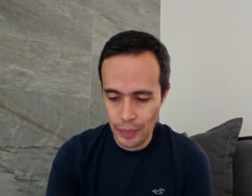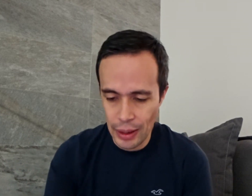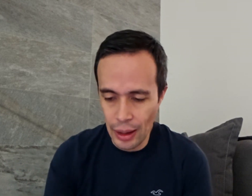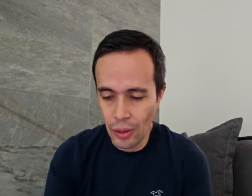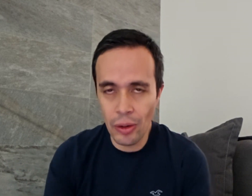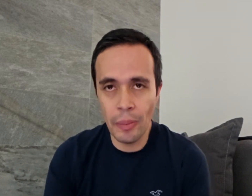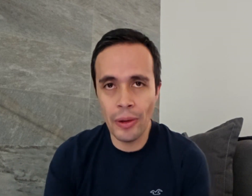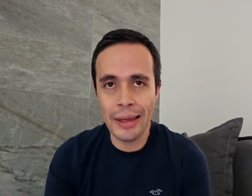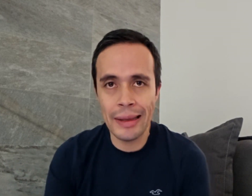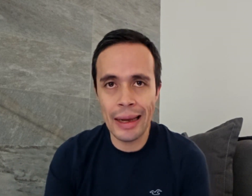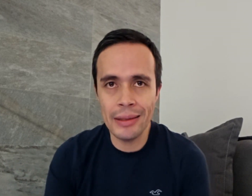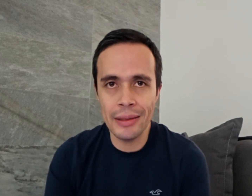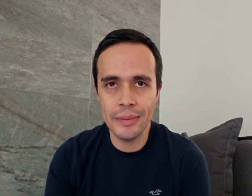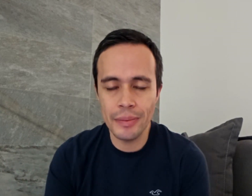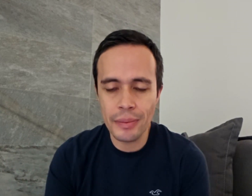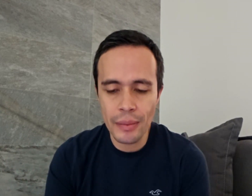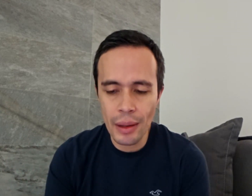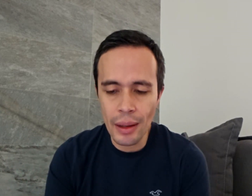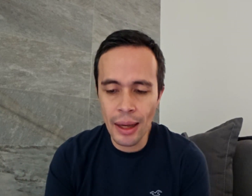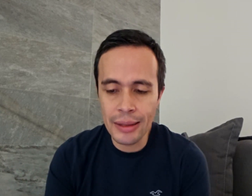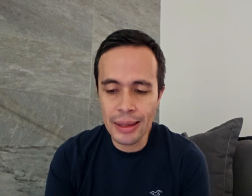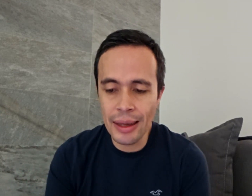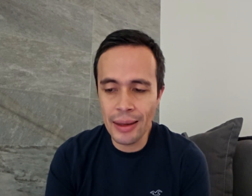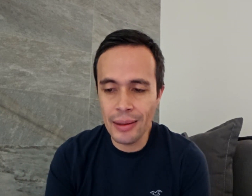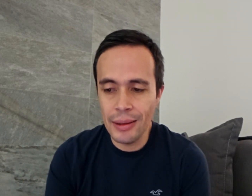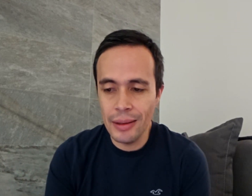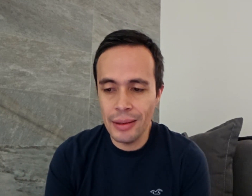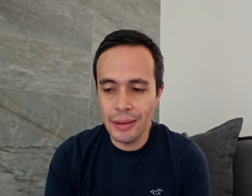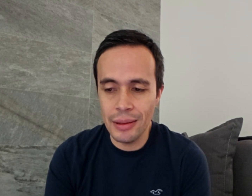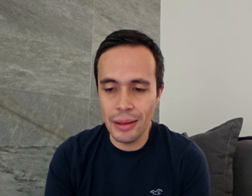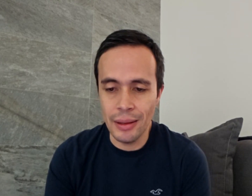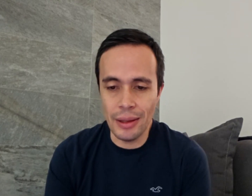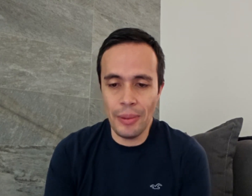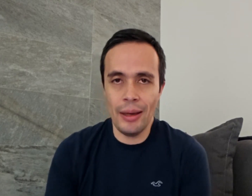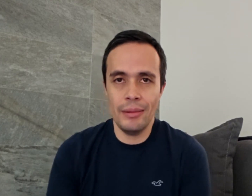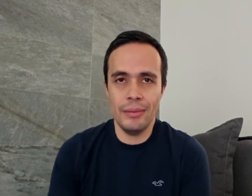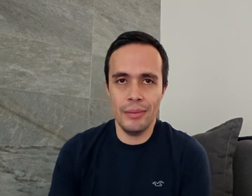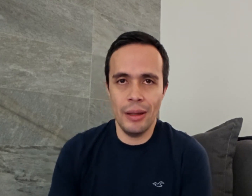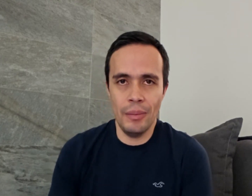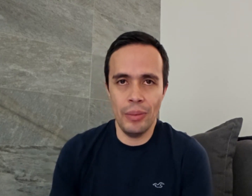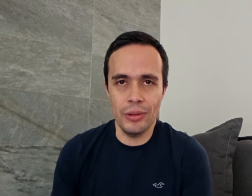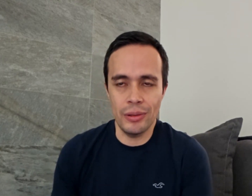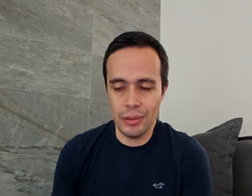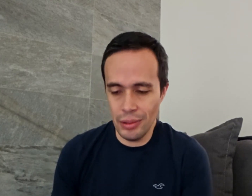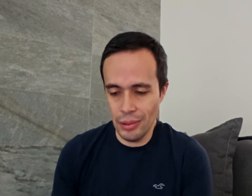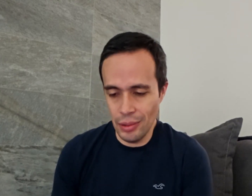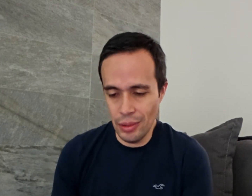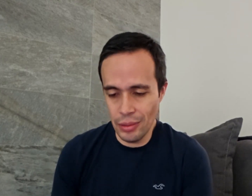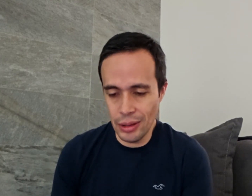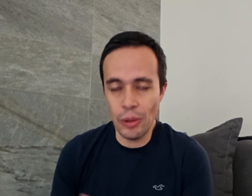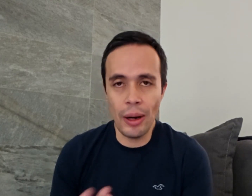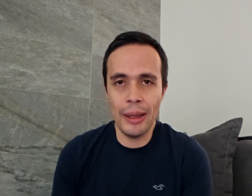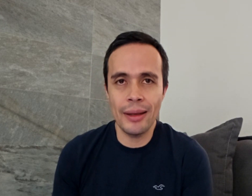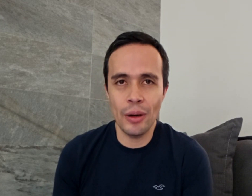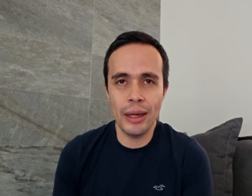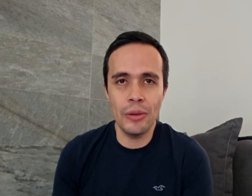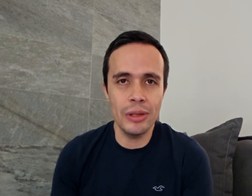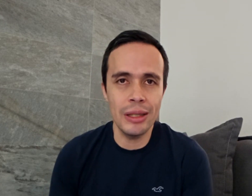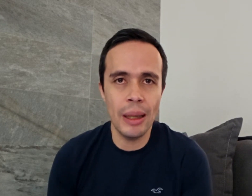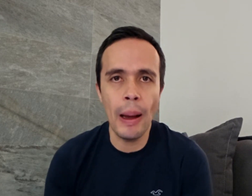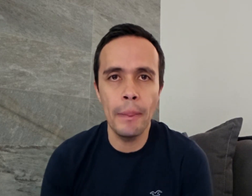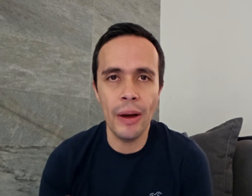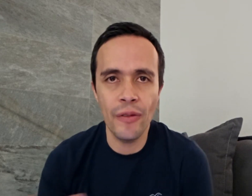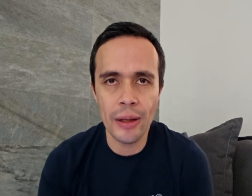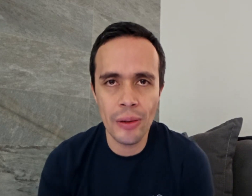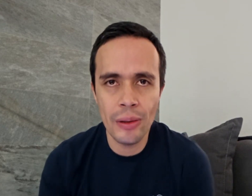debo a un grupo de interés. Así que, si bien, pues seguramente no será